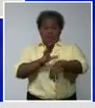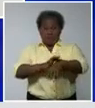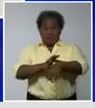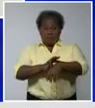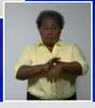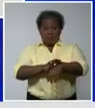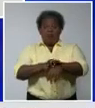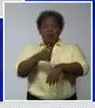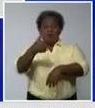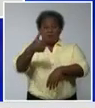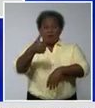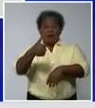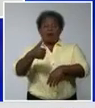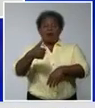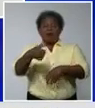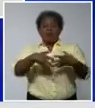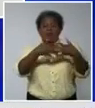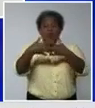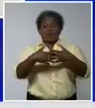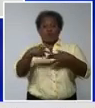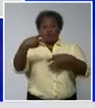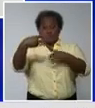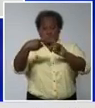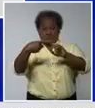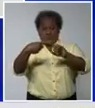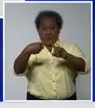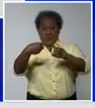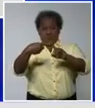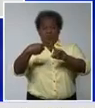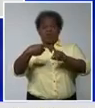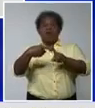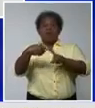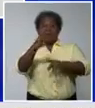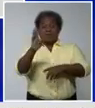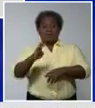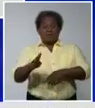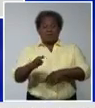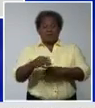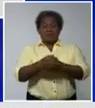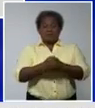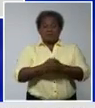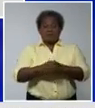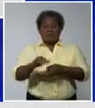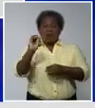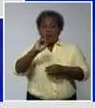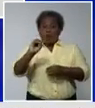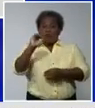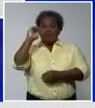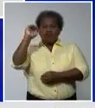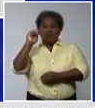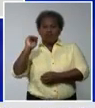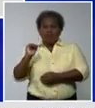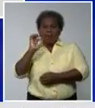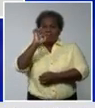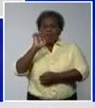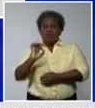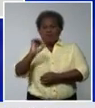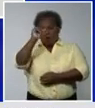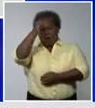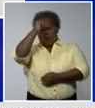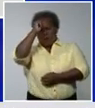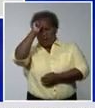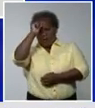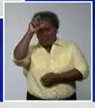un lugar importante. Le siguen en orden de mayor por ciento la India,